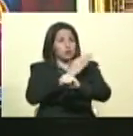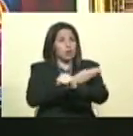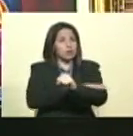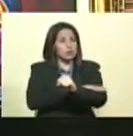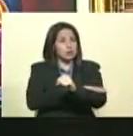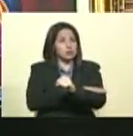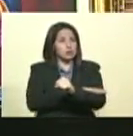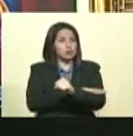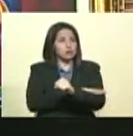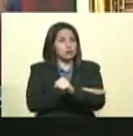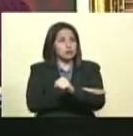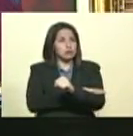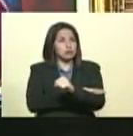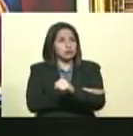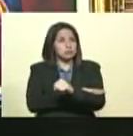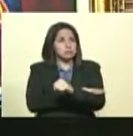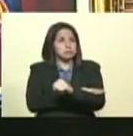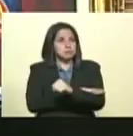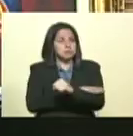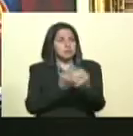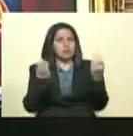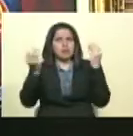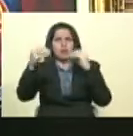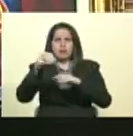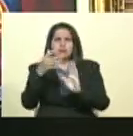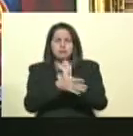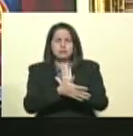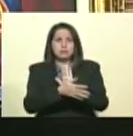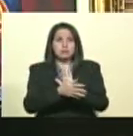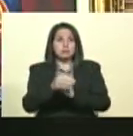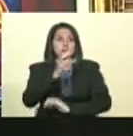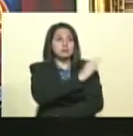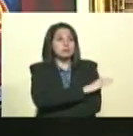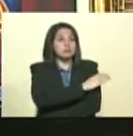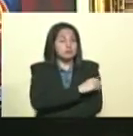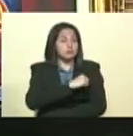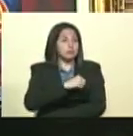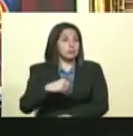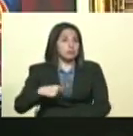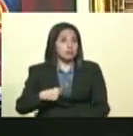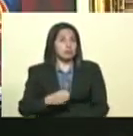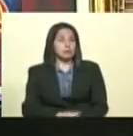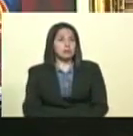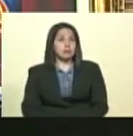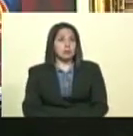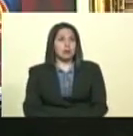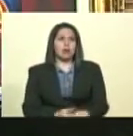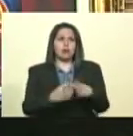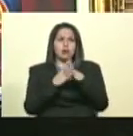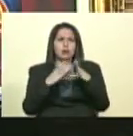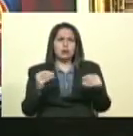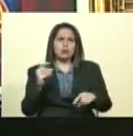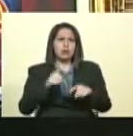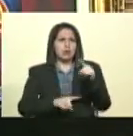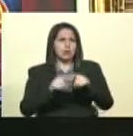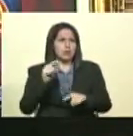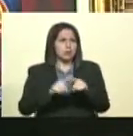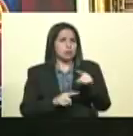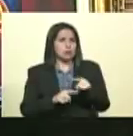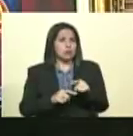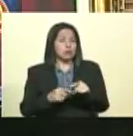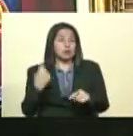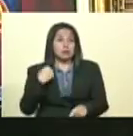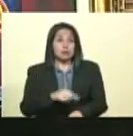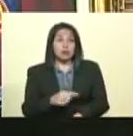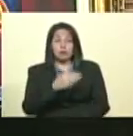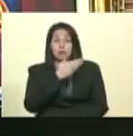eso. Inclusive convenios de cooperación con las clínicas privadas. Todas esas cosas hay que ir avanzando para que el país tenga